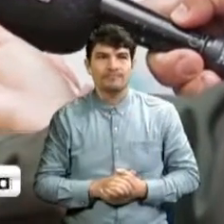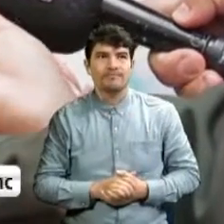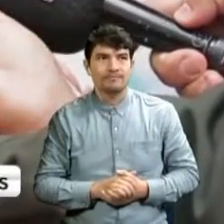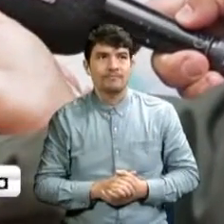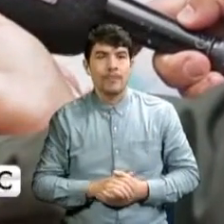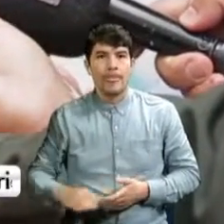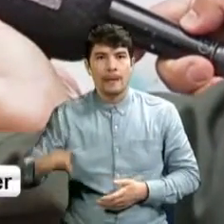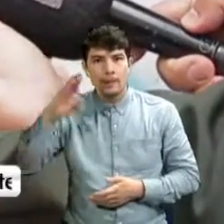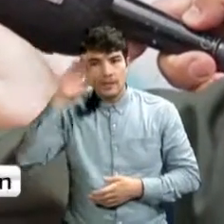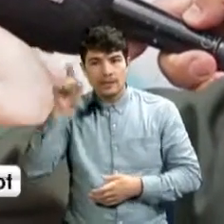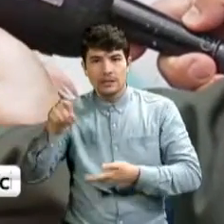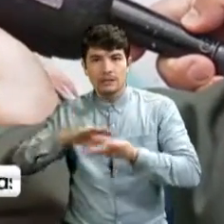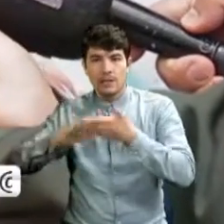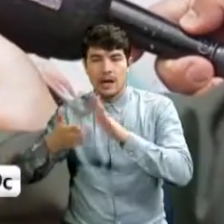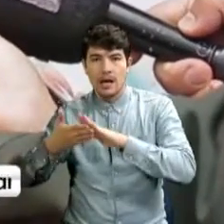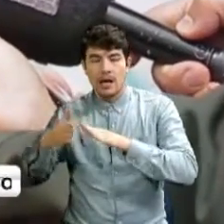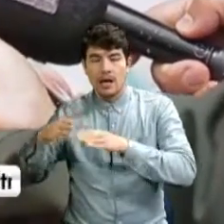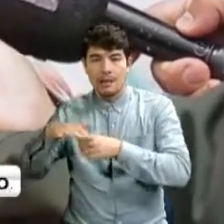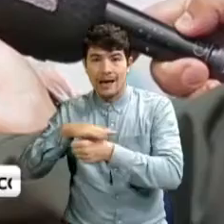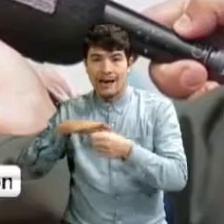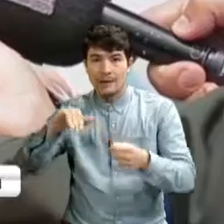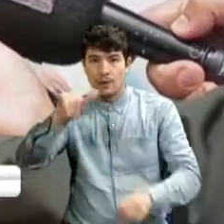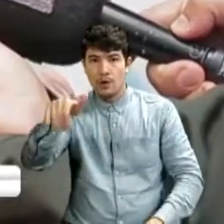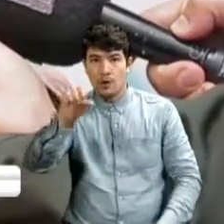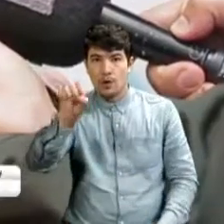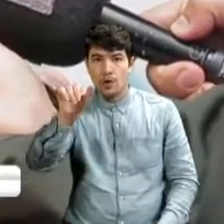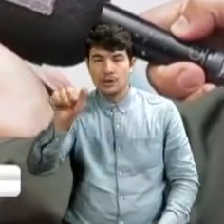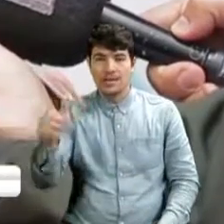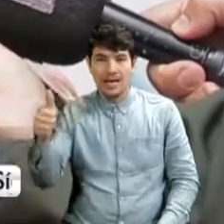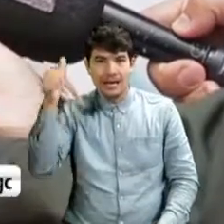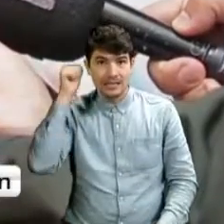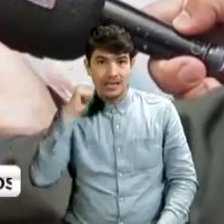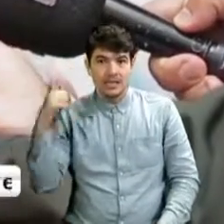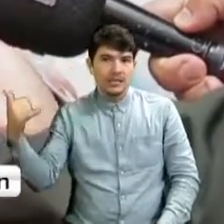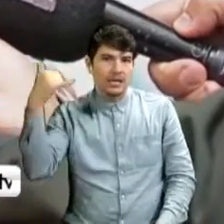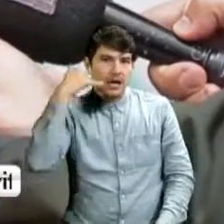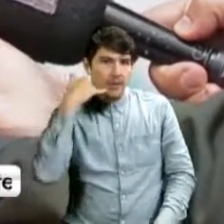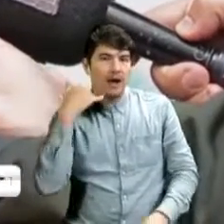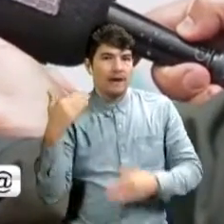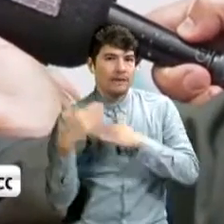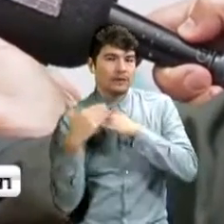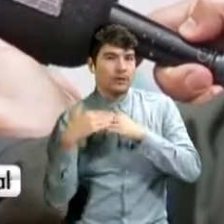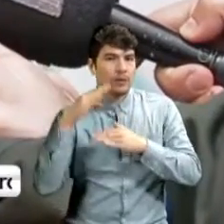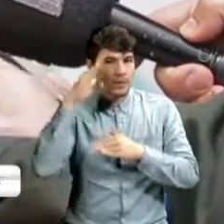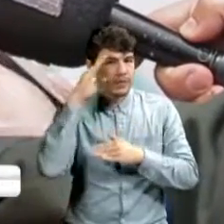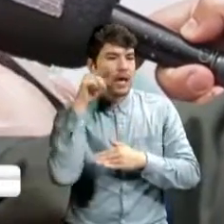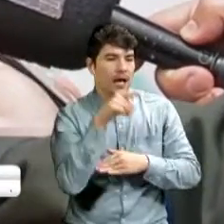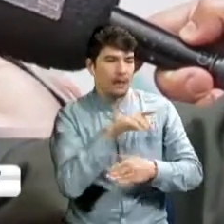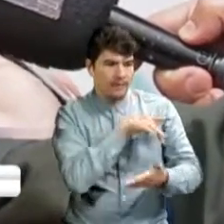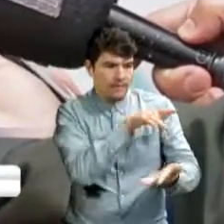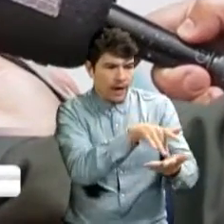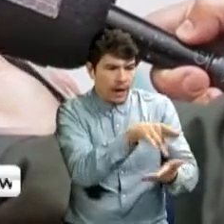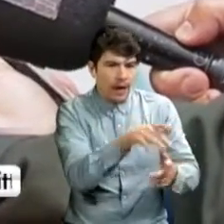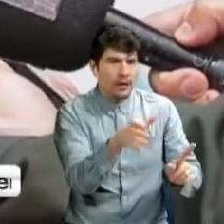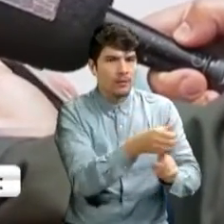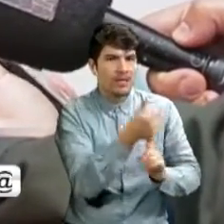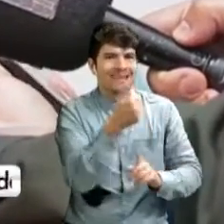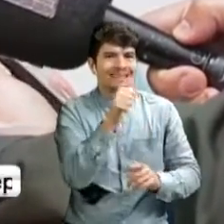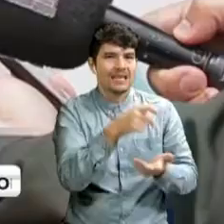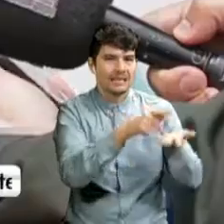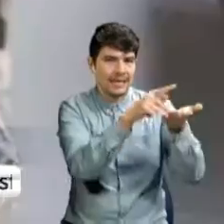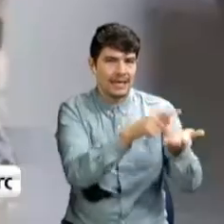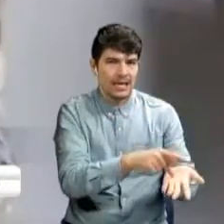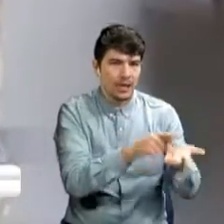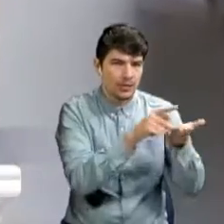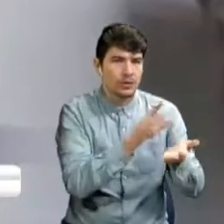por cuadrante del barrio La Joya logra ayer encontrar e incautar 10 kilogramos de marihuana que eran transportados por